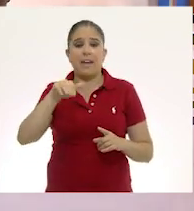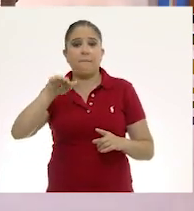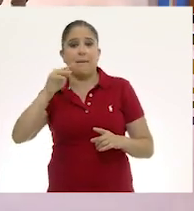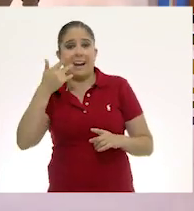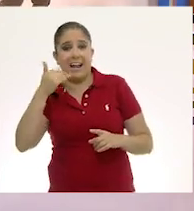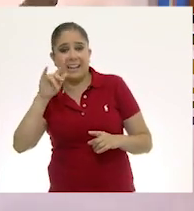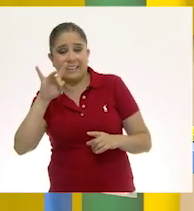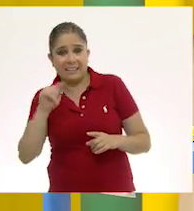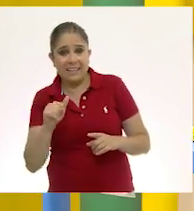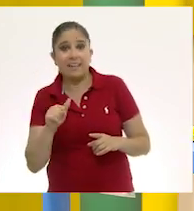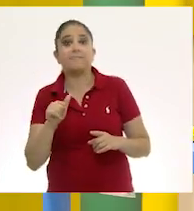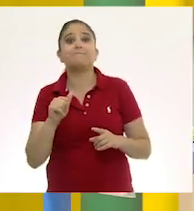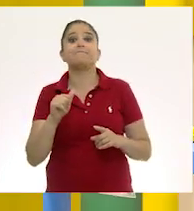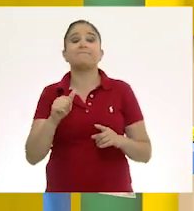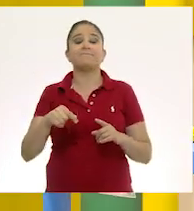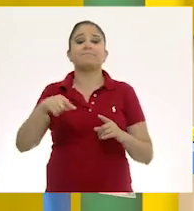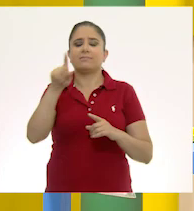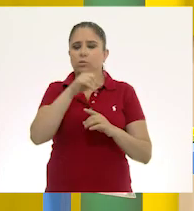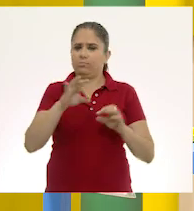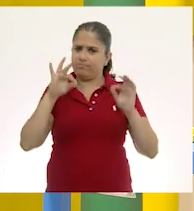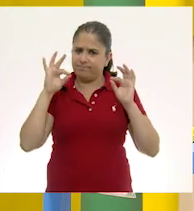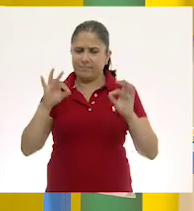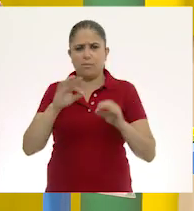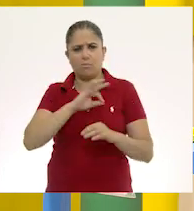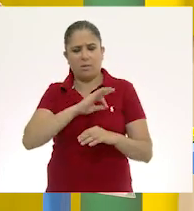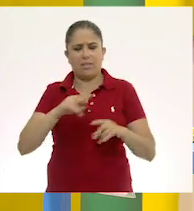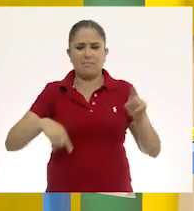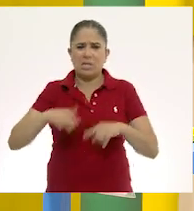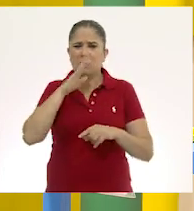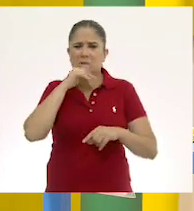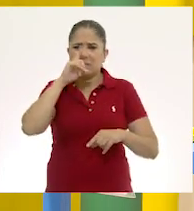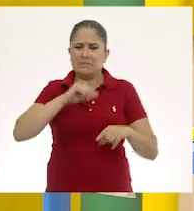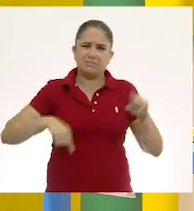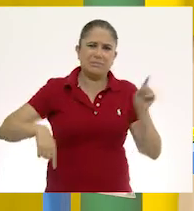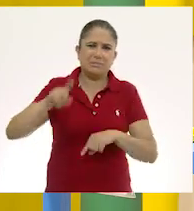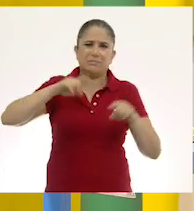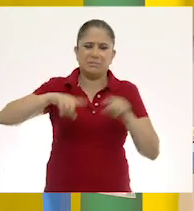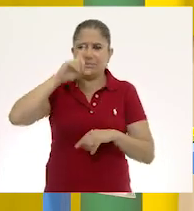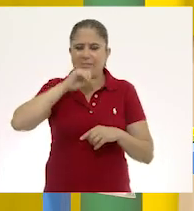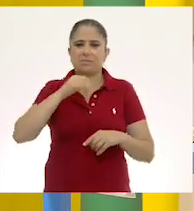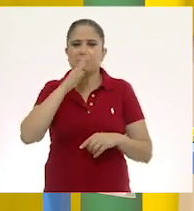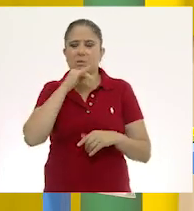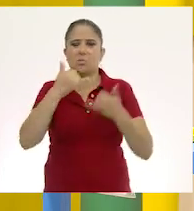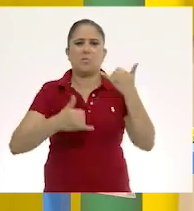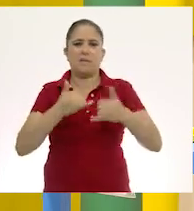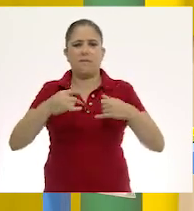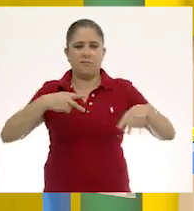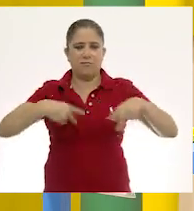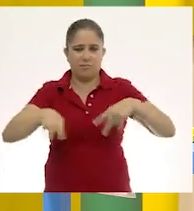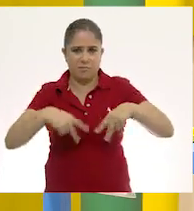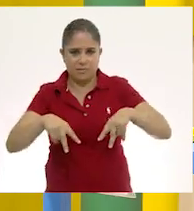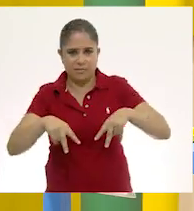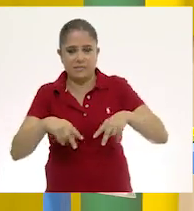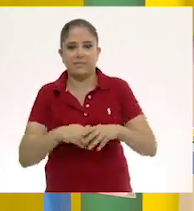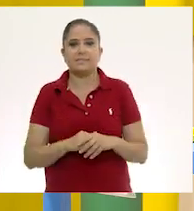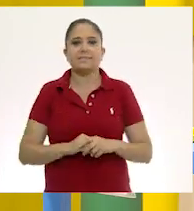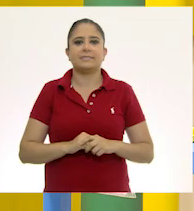Margarita que él definitivamente no podía patear la pelota y que por eso no quería jugar al fútbol.